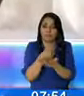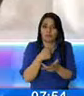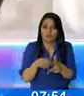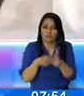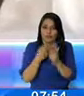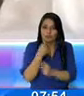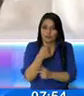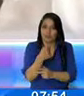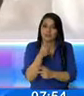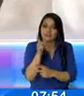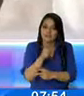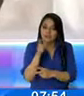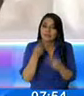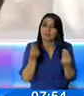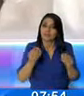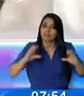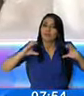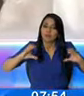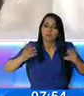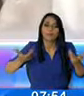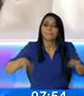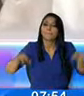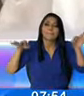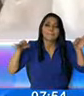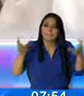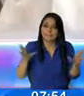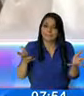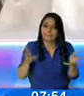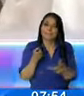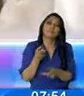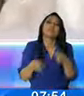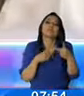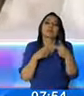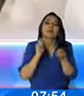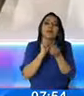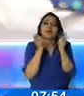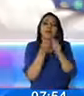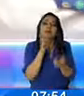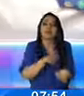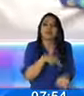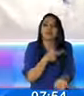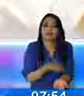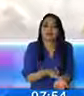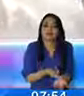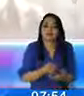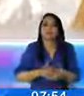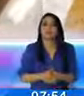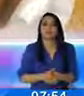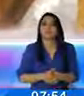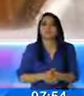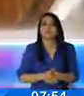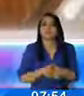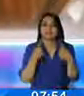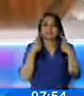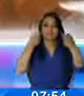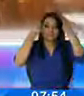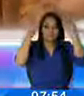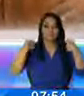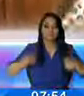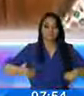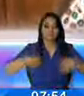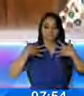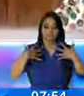inicio demandaba de mucho dinero y también por el cambio de religión la gola